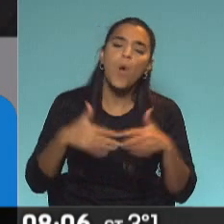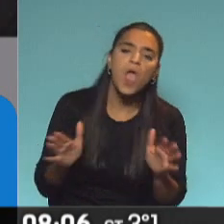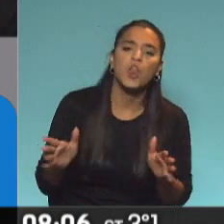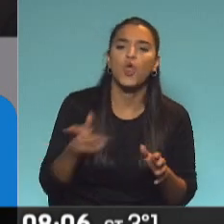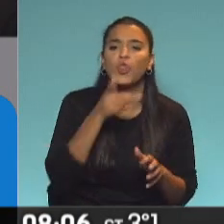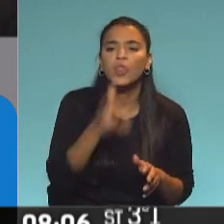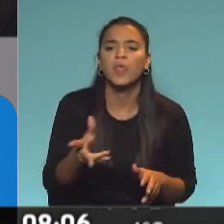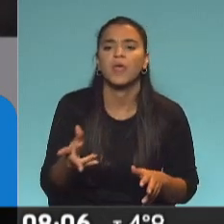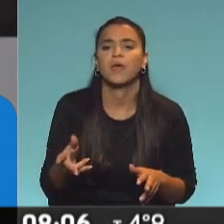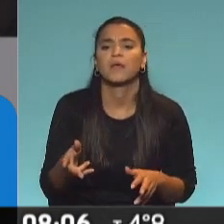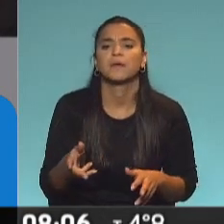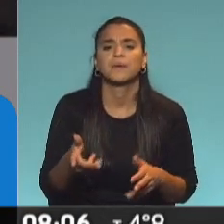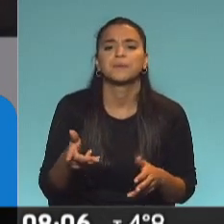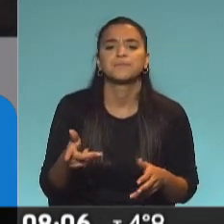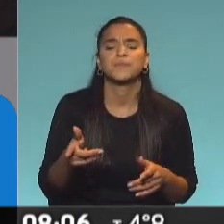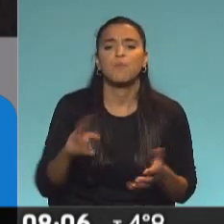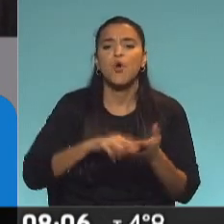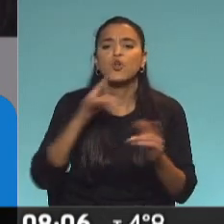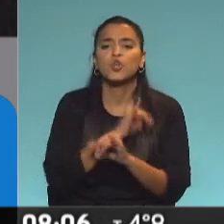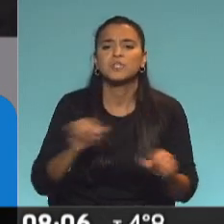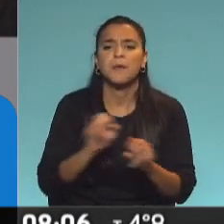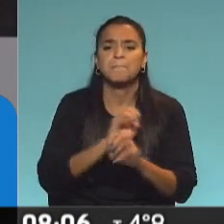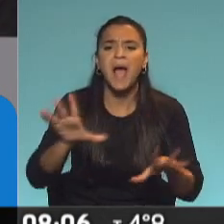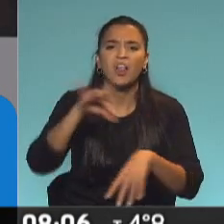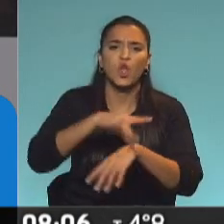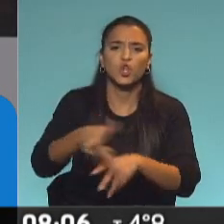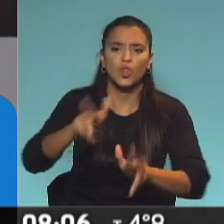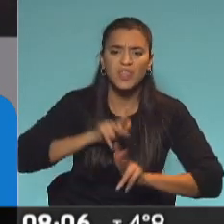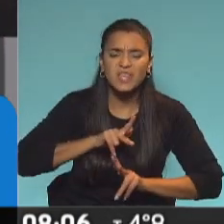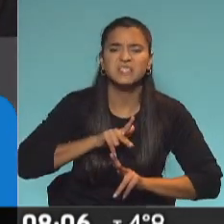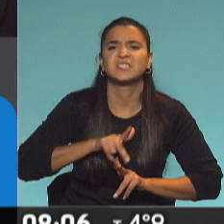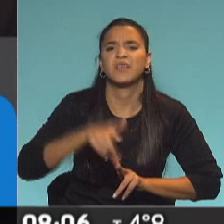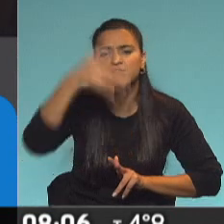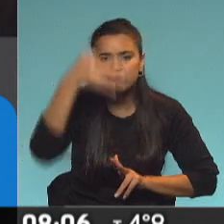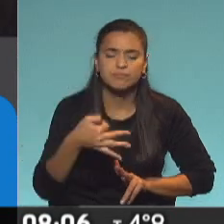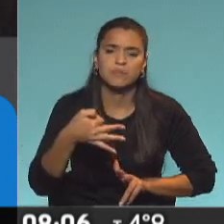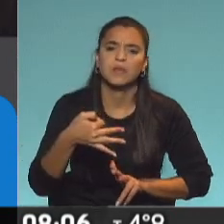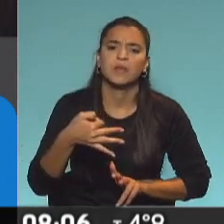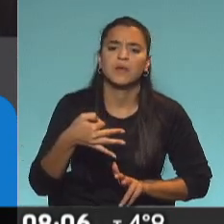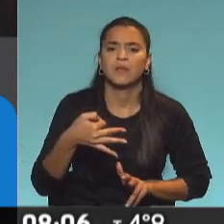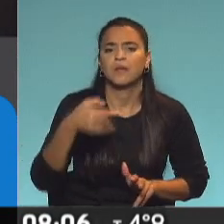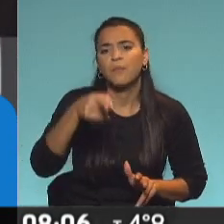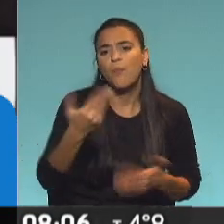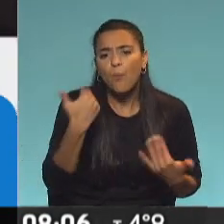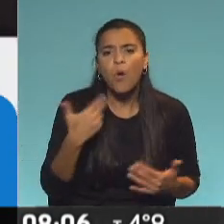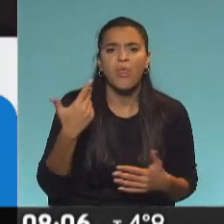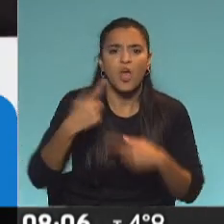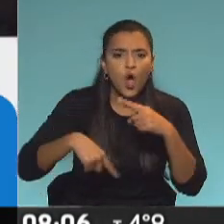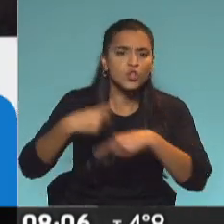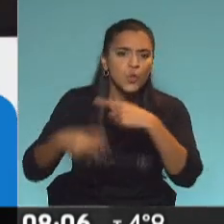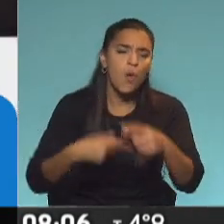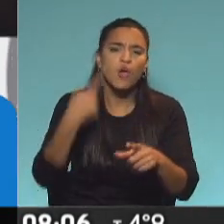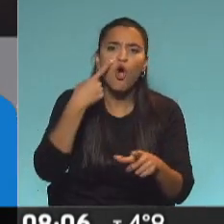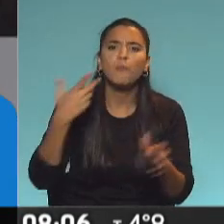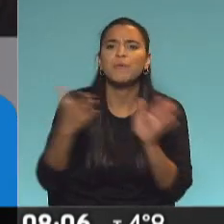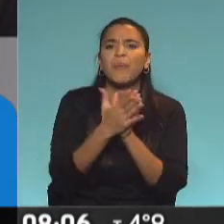pero qué mala noticia nos da este doctor que indica que va o sugiere que esto va a continuar y que vamos a tener que